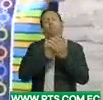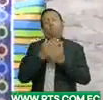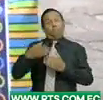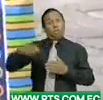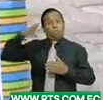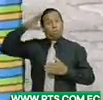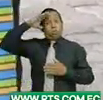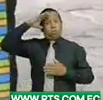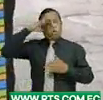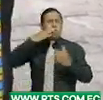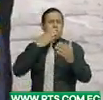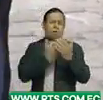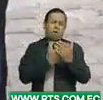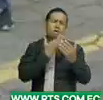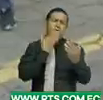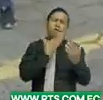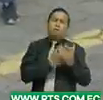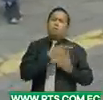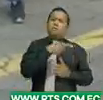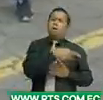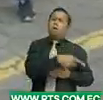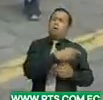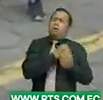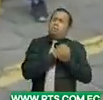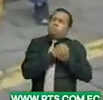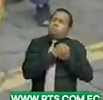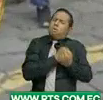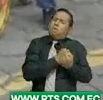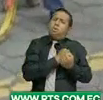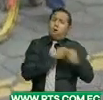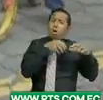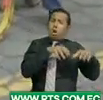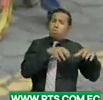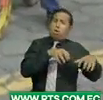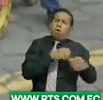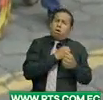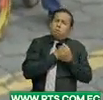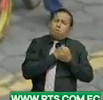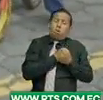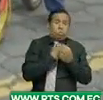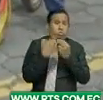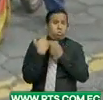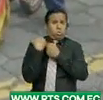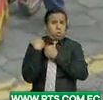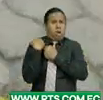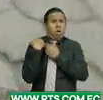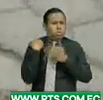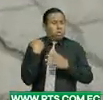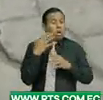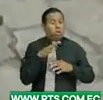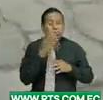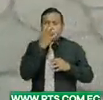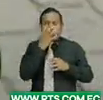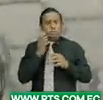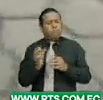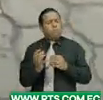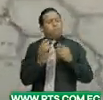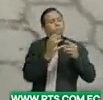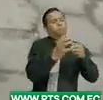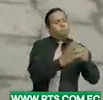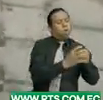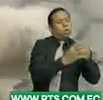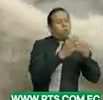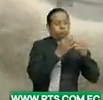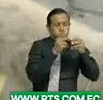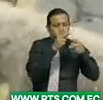uniformados fueron constantes, por el gesto de amor y sobre todo por el de responsabilidad, que se logró observar en estos pocos minutos captados por